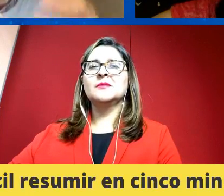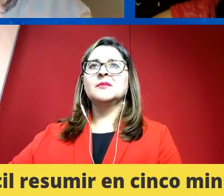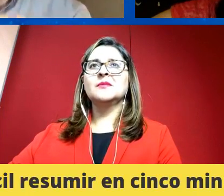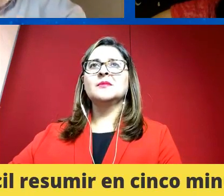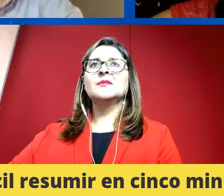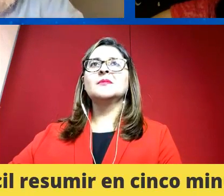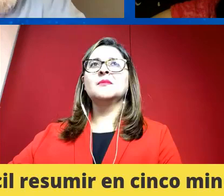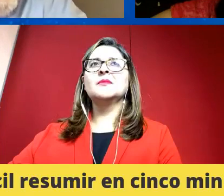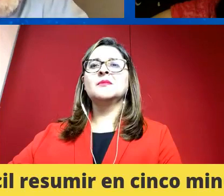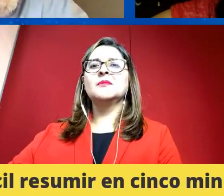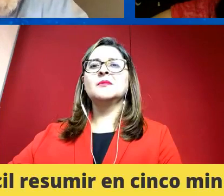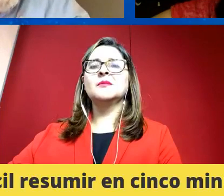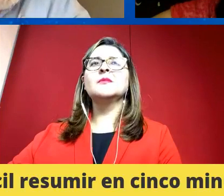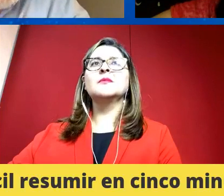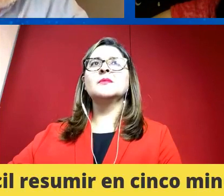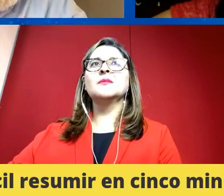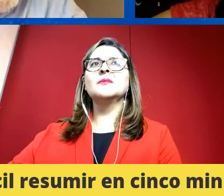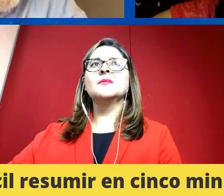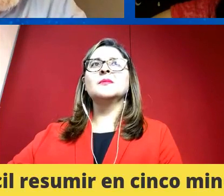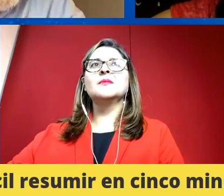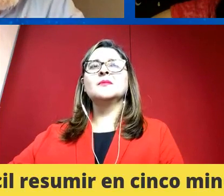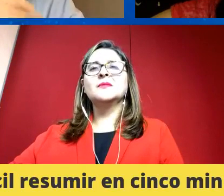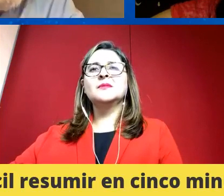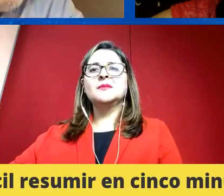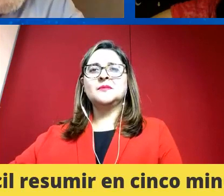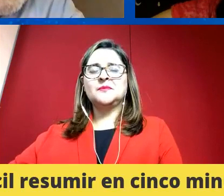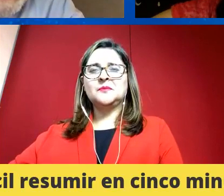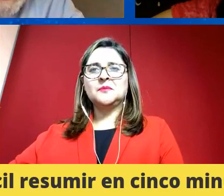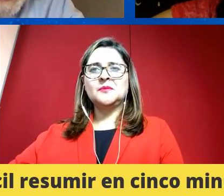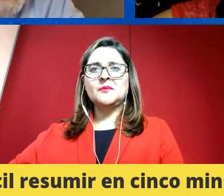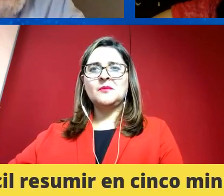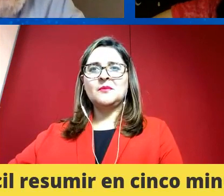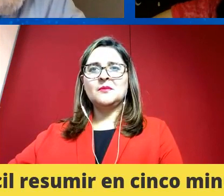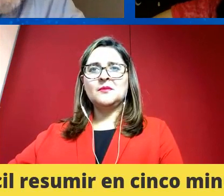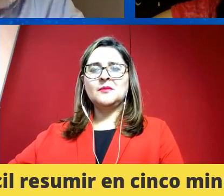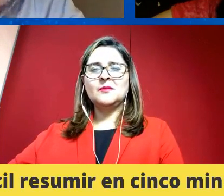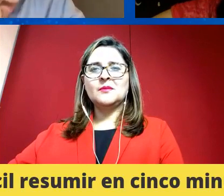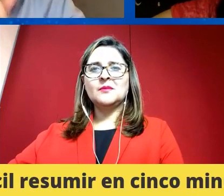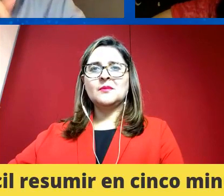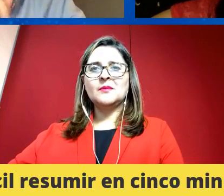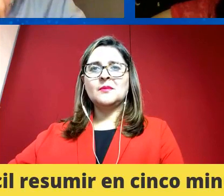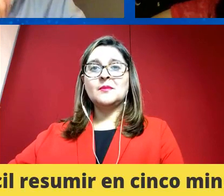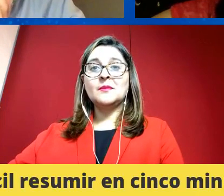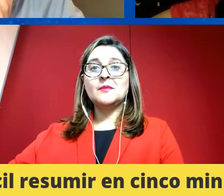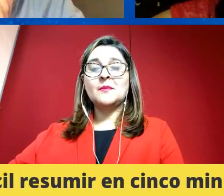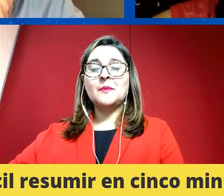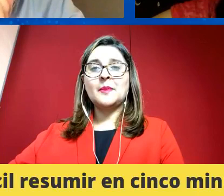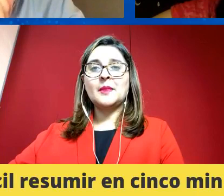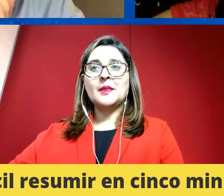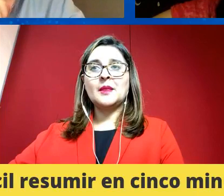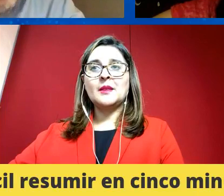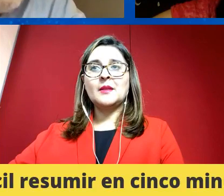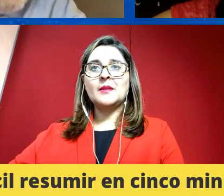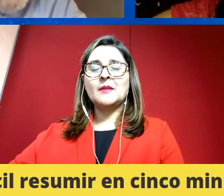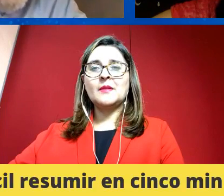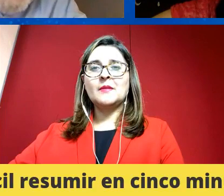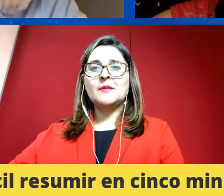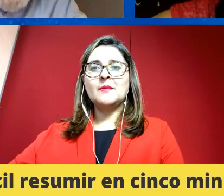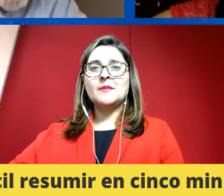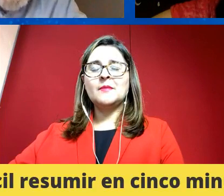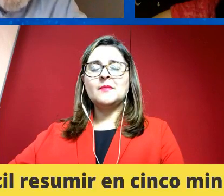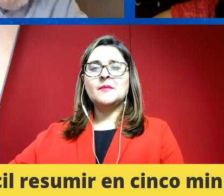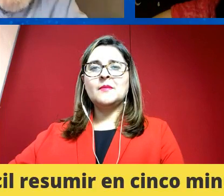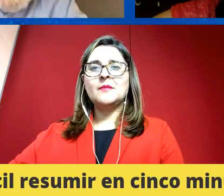como para poder socializarlo, es se han detectado 4.000 planetas que